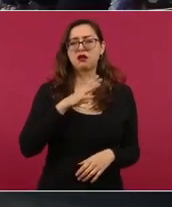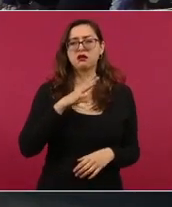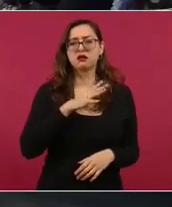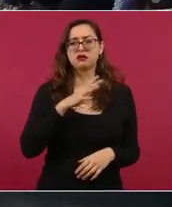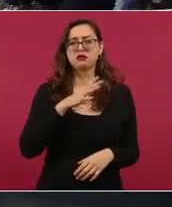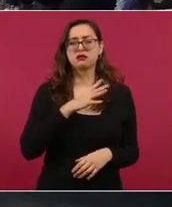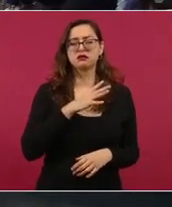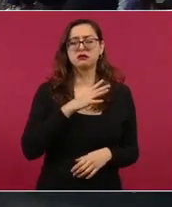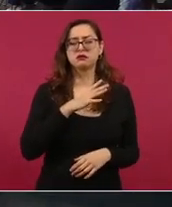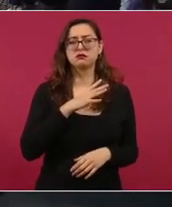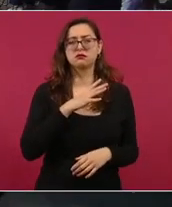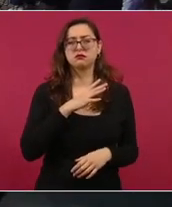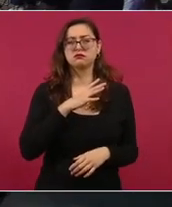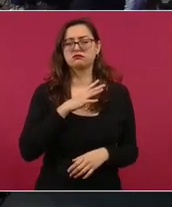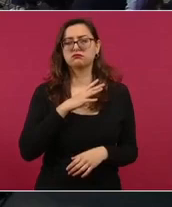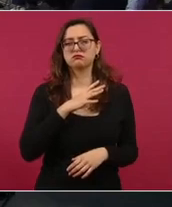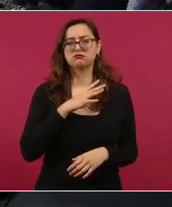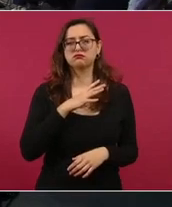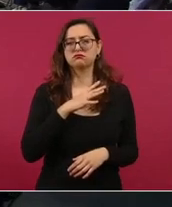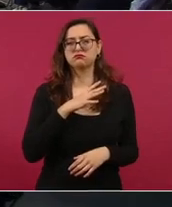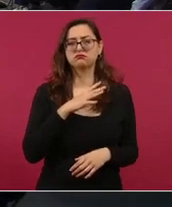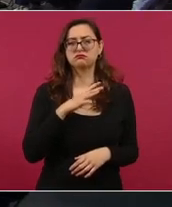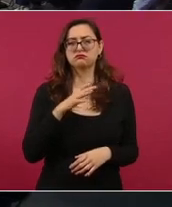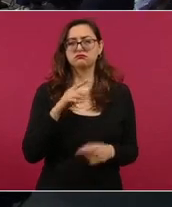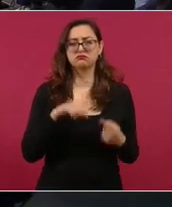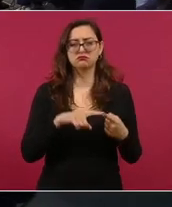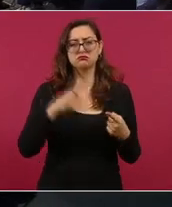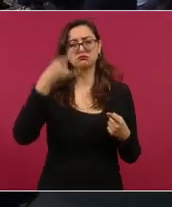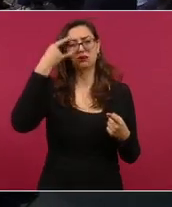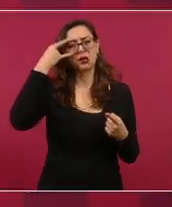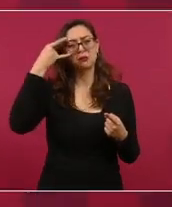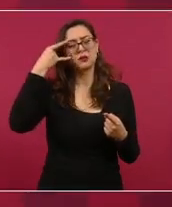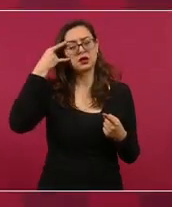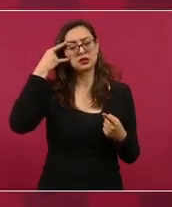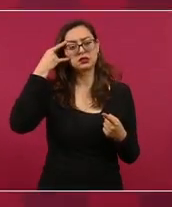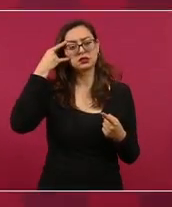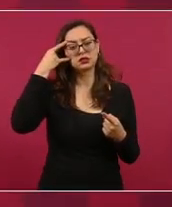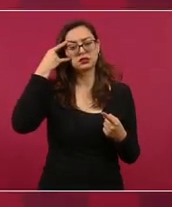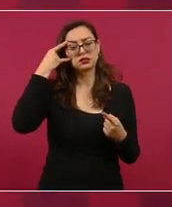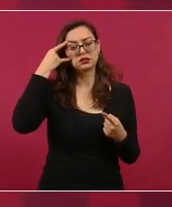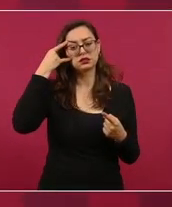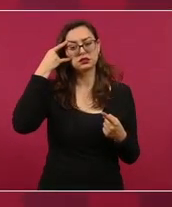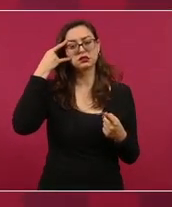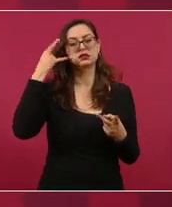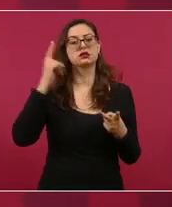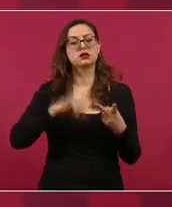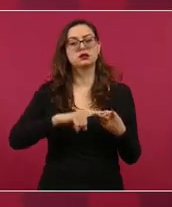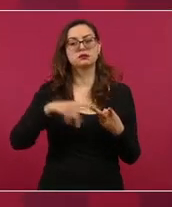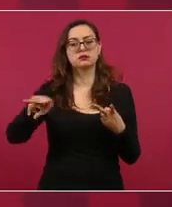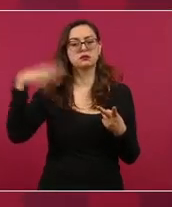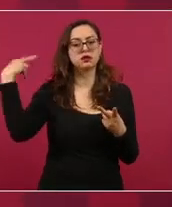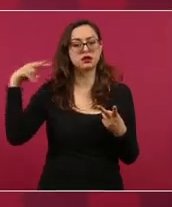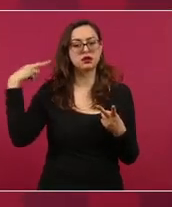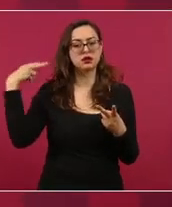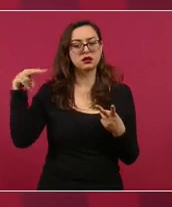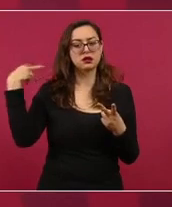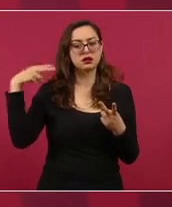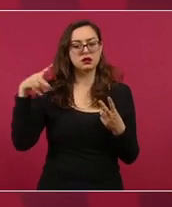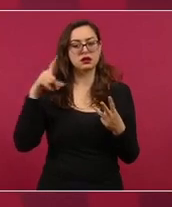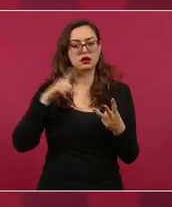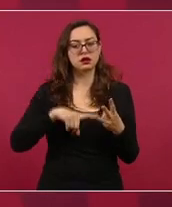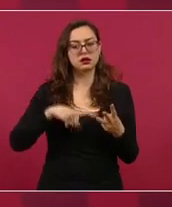escuelas de béisbol en Campeche, en Veracruz,